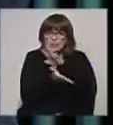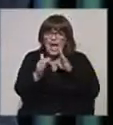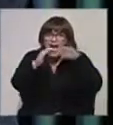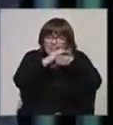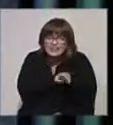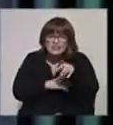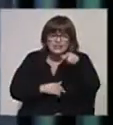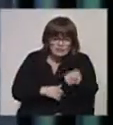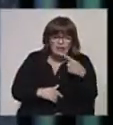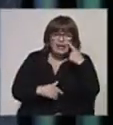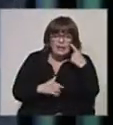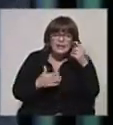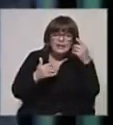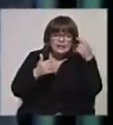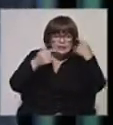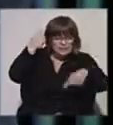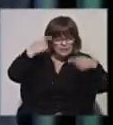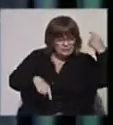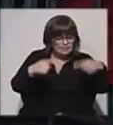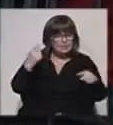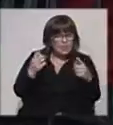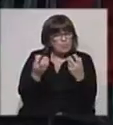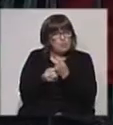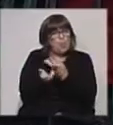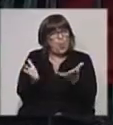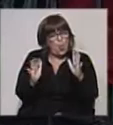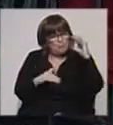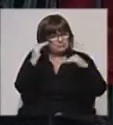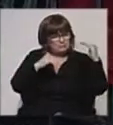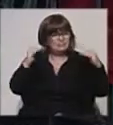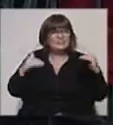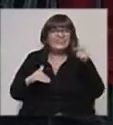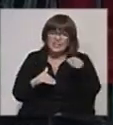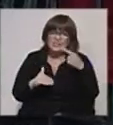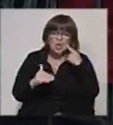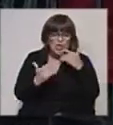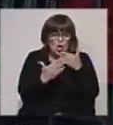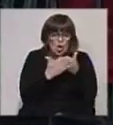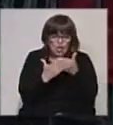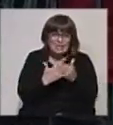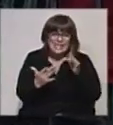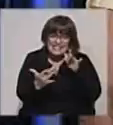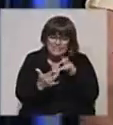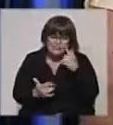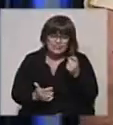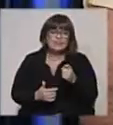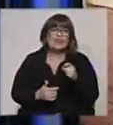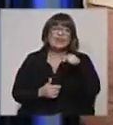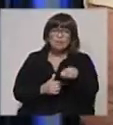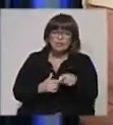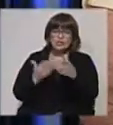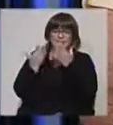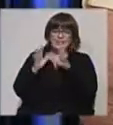mucho más grandes que los blancos y los negros. Y los matices se ven de cerca, no de lejos. En ese sentido, vos arrancaste